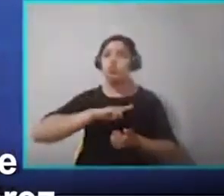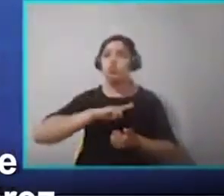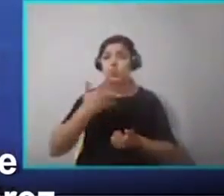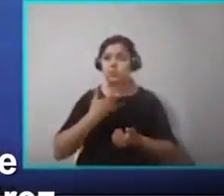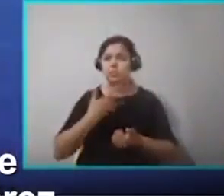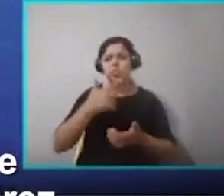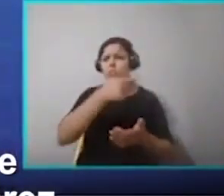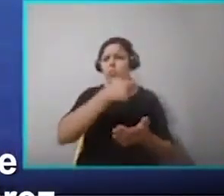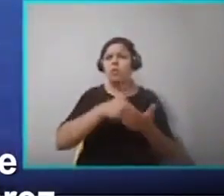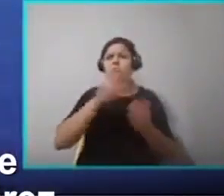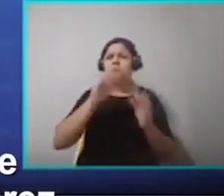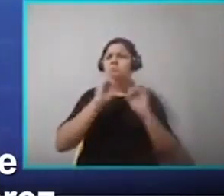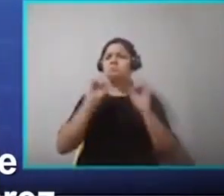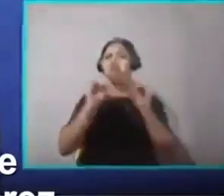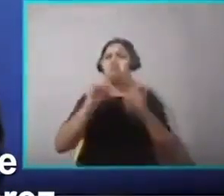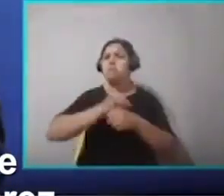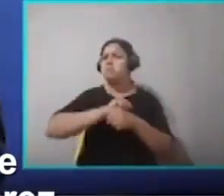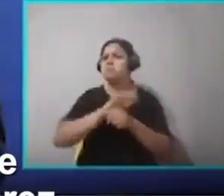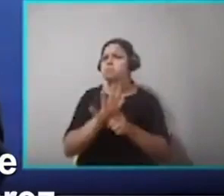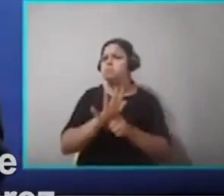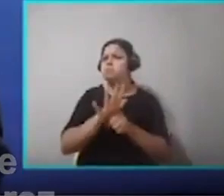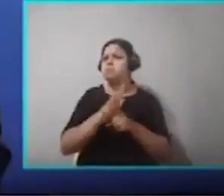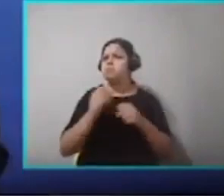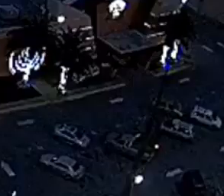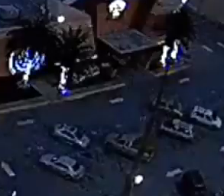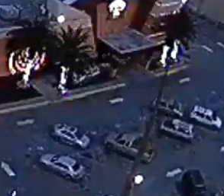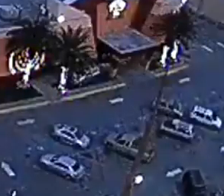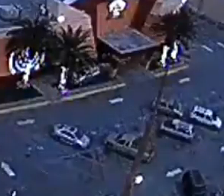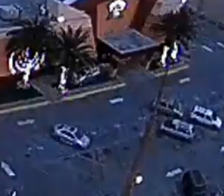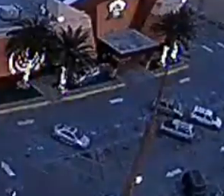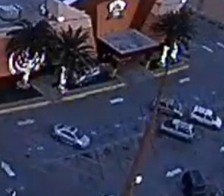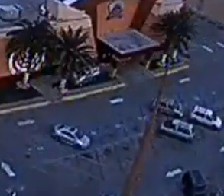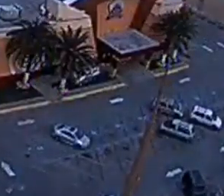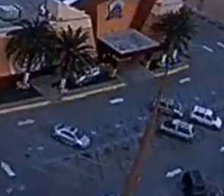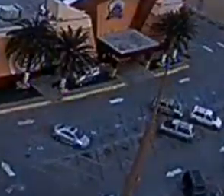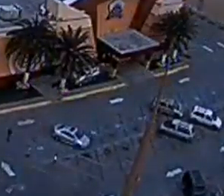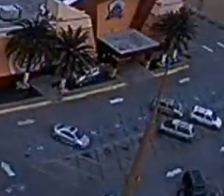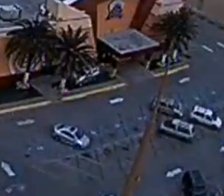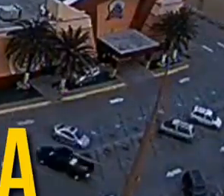conexión intermunicipal o la calidad fronteriza de Juárez con El Paso, por lo que